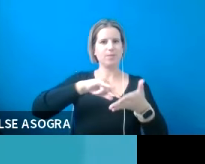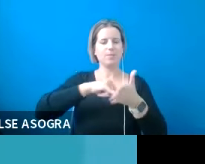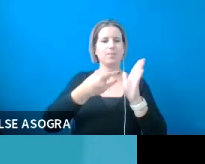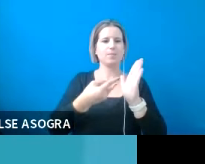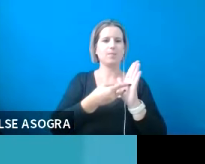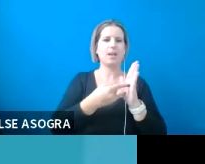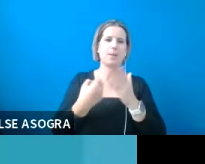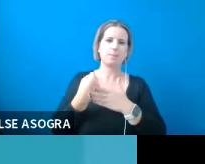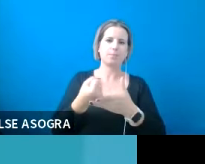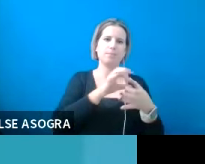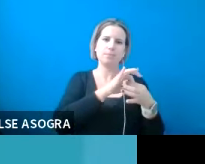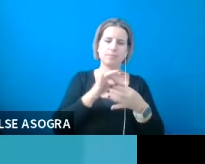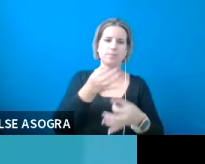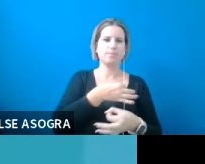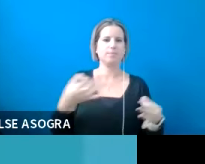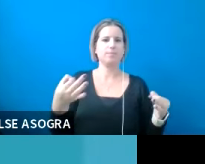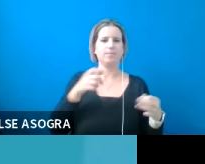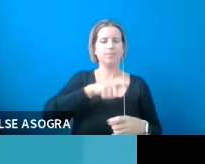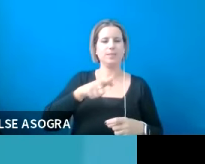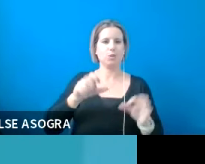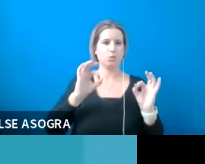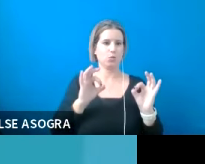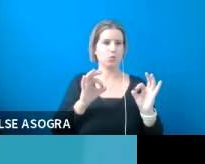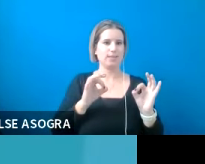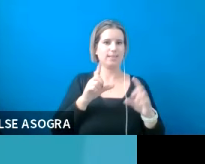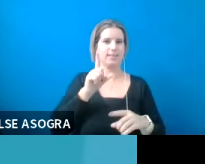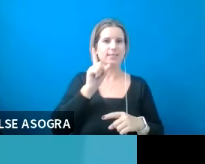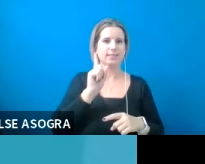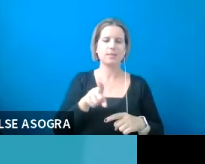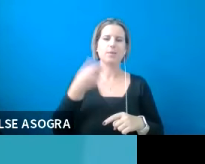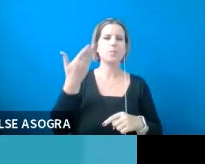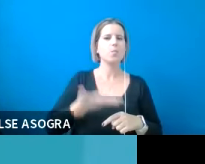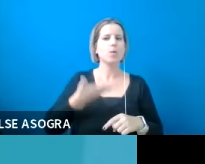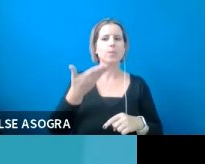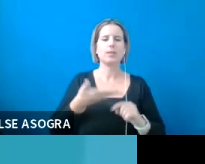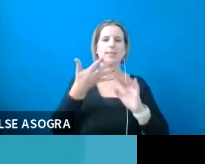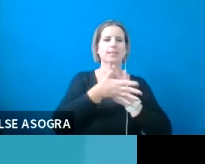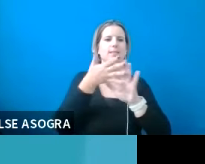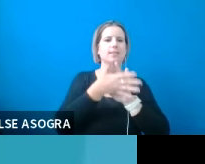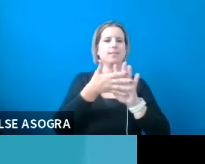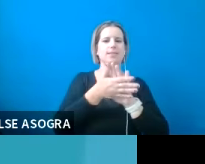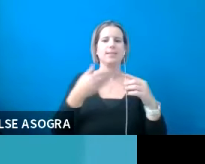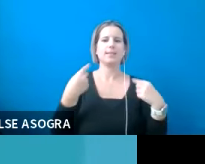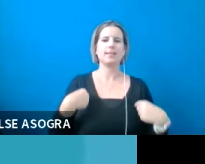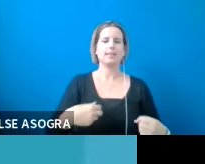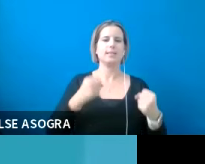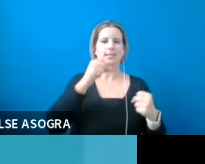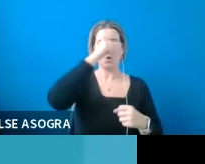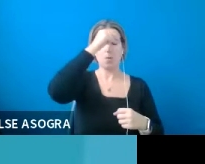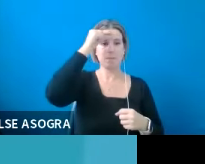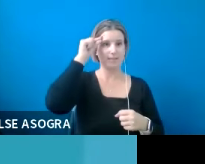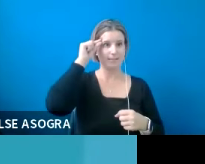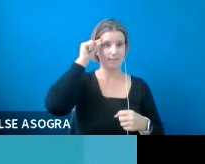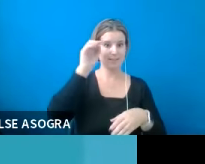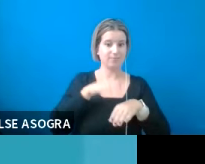adecuados a la persona en este punto además se hace muy importante que hablemos de salud mental y para ello